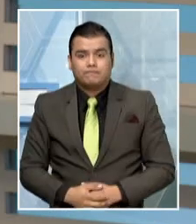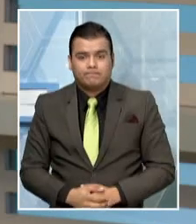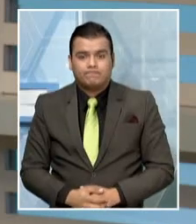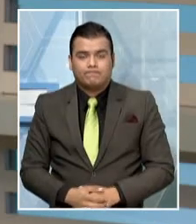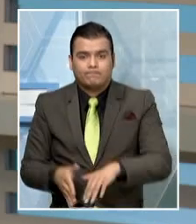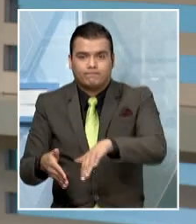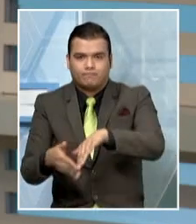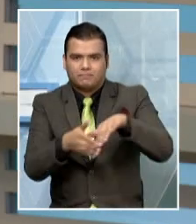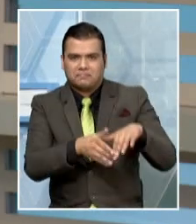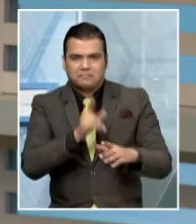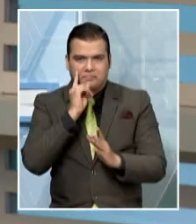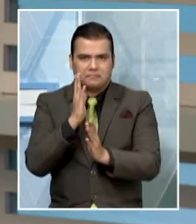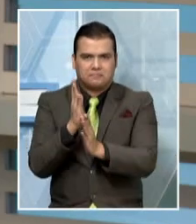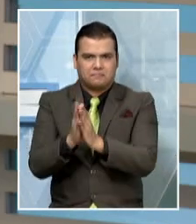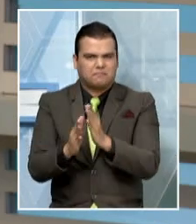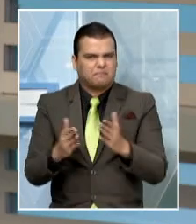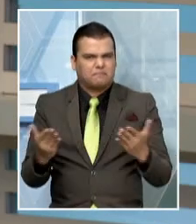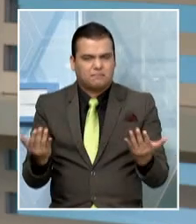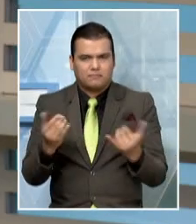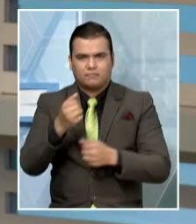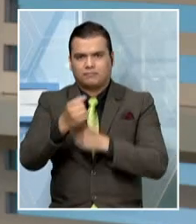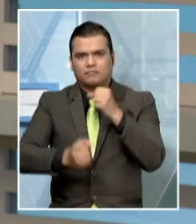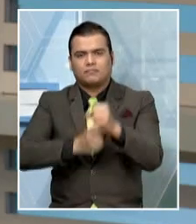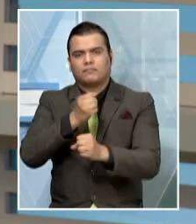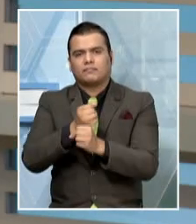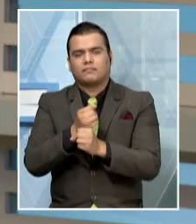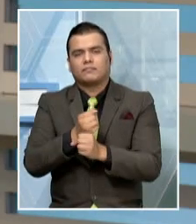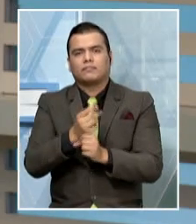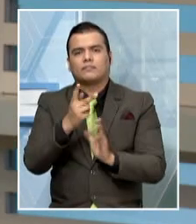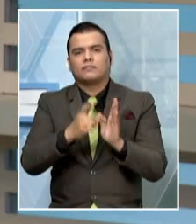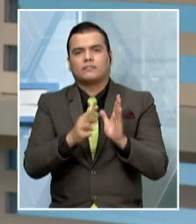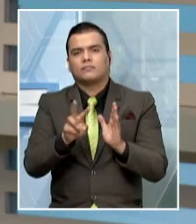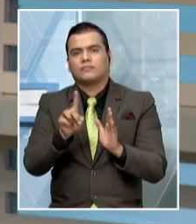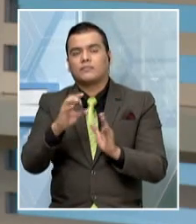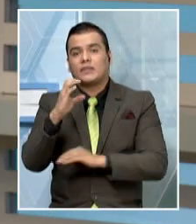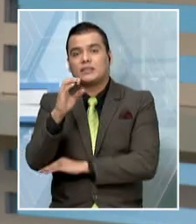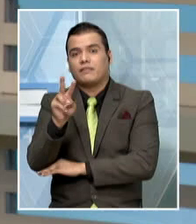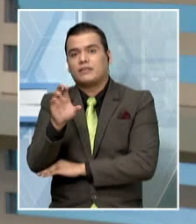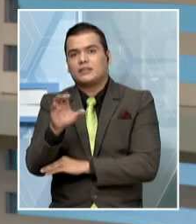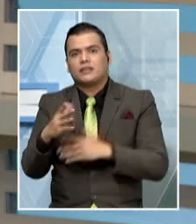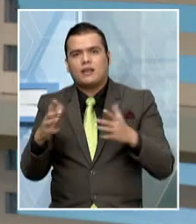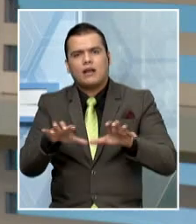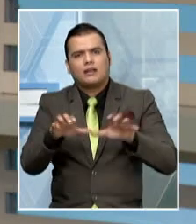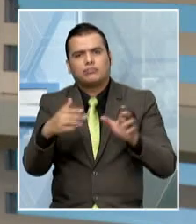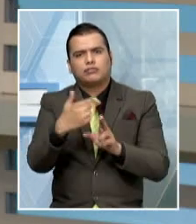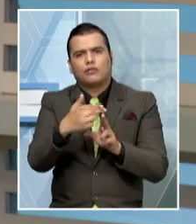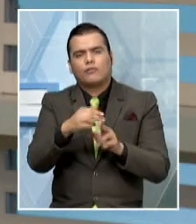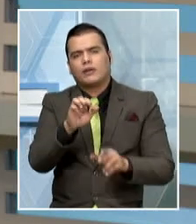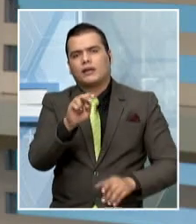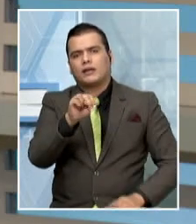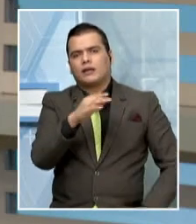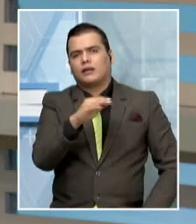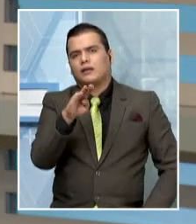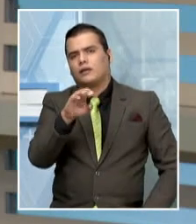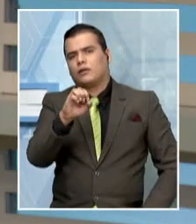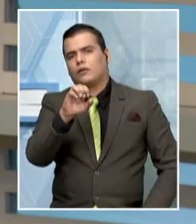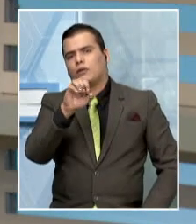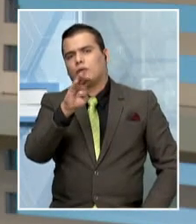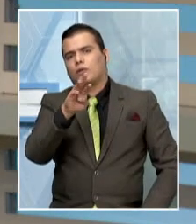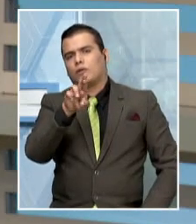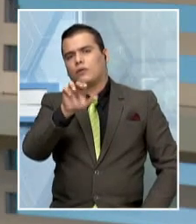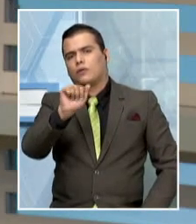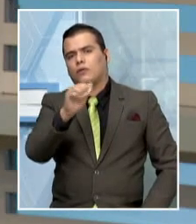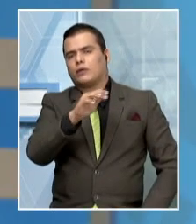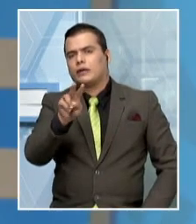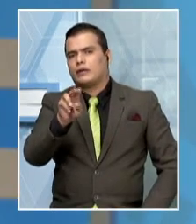en noticias amables este año la acb se retomará la campaña en obra verde que busca hacer pedagogía sobre las buenas prácticas medioambientales